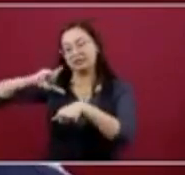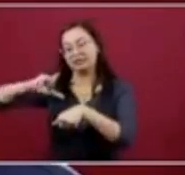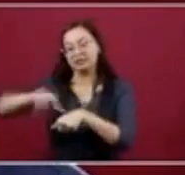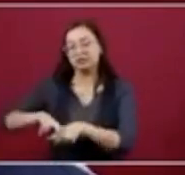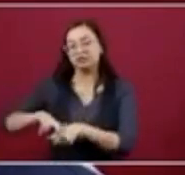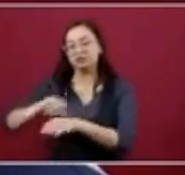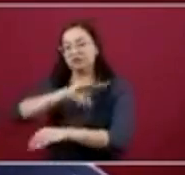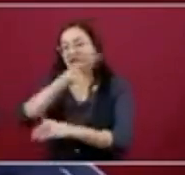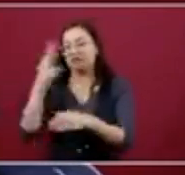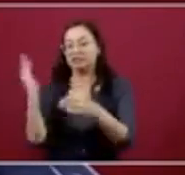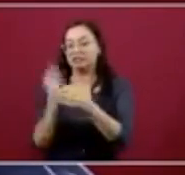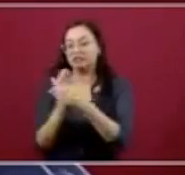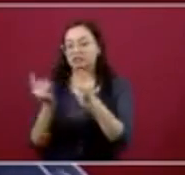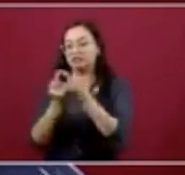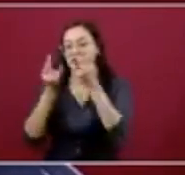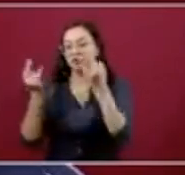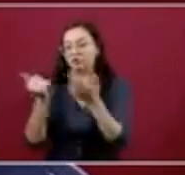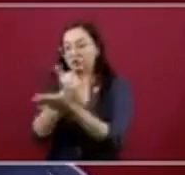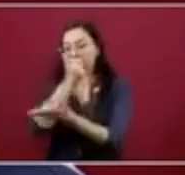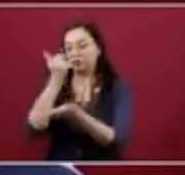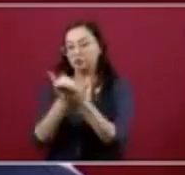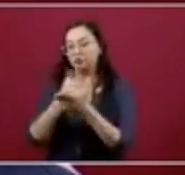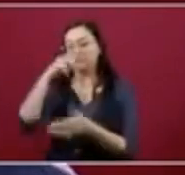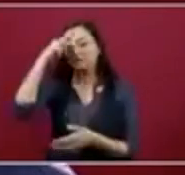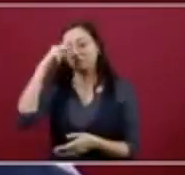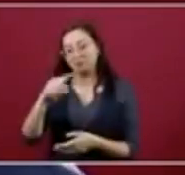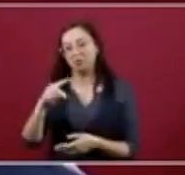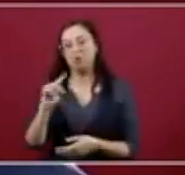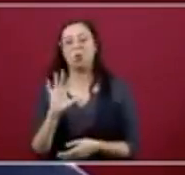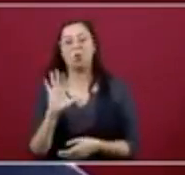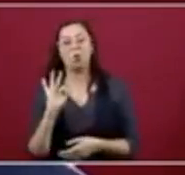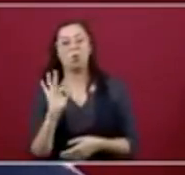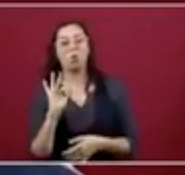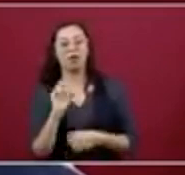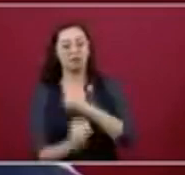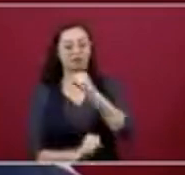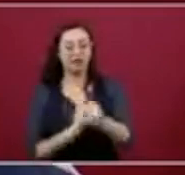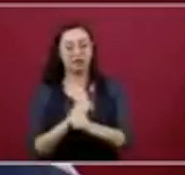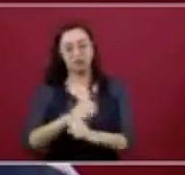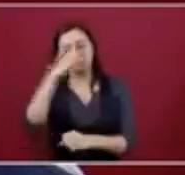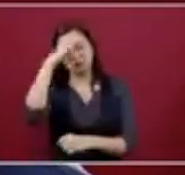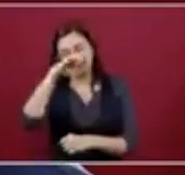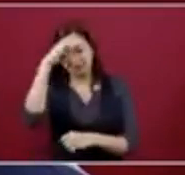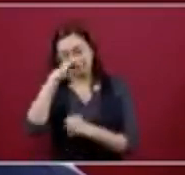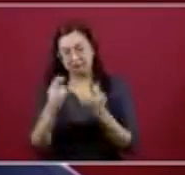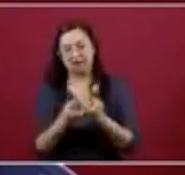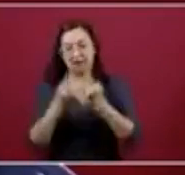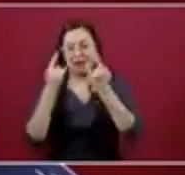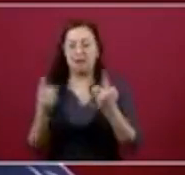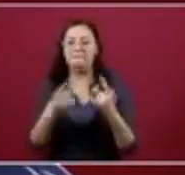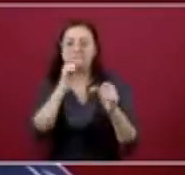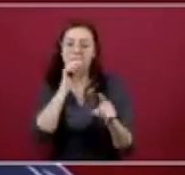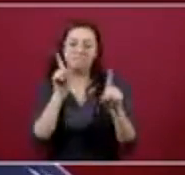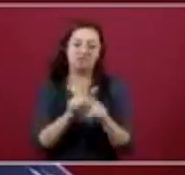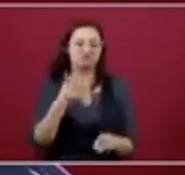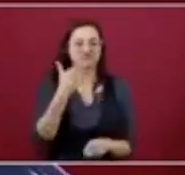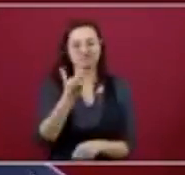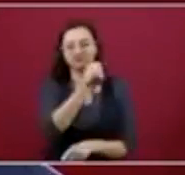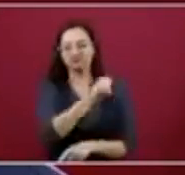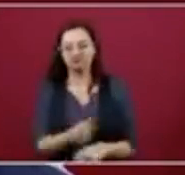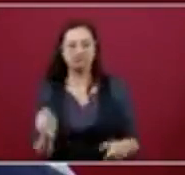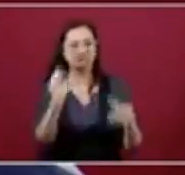México. Tengo 40 años de experiencia como historiador y como archivista. Me he dedicado a